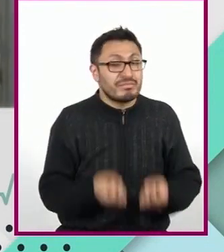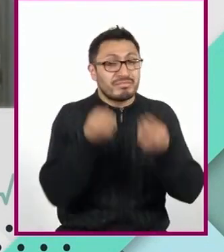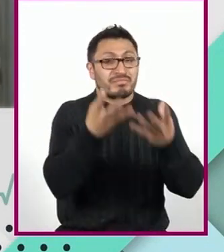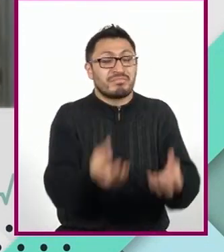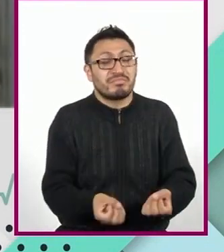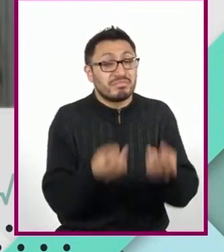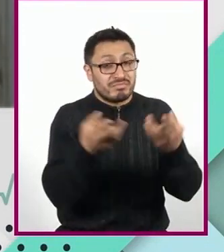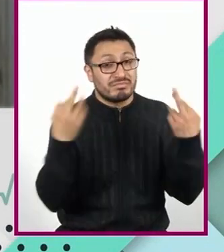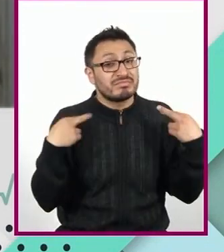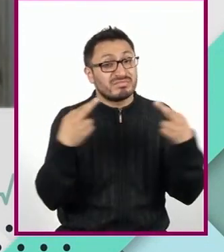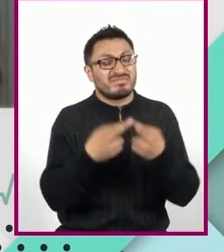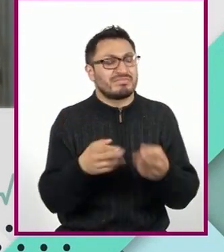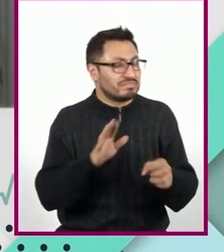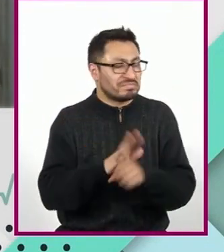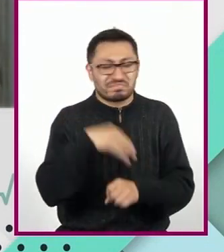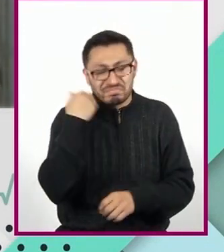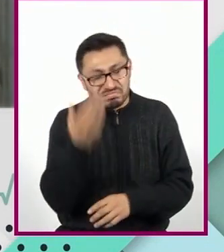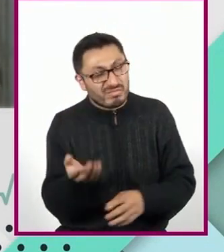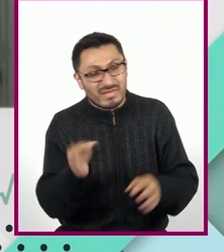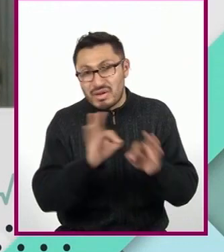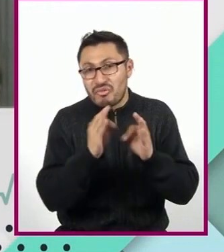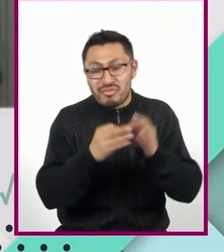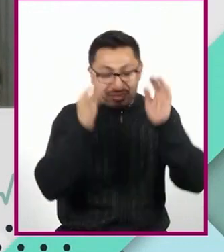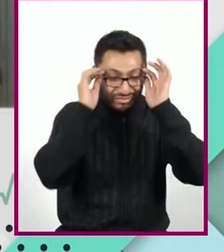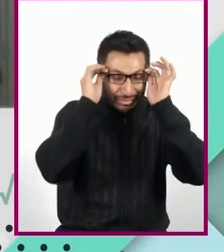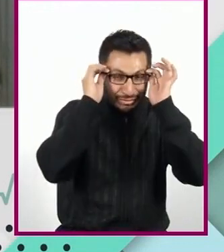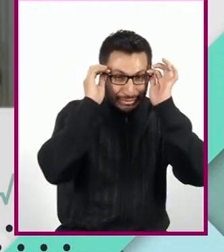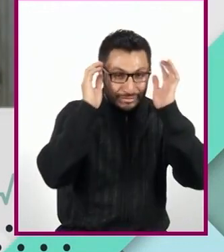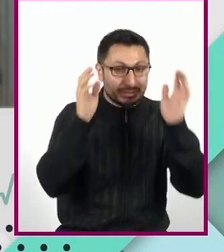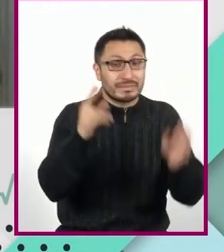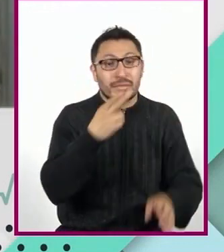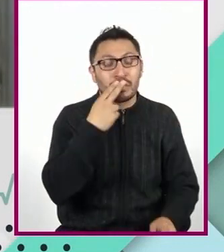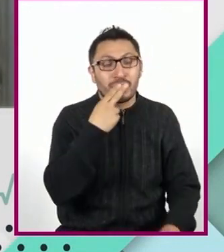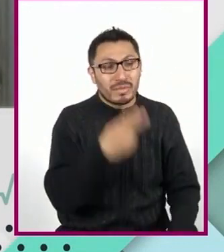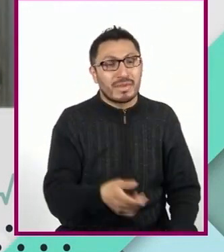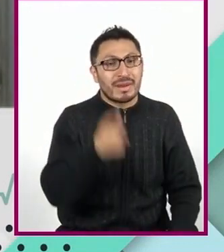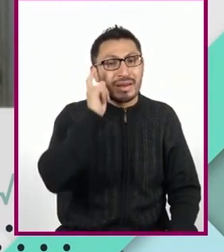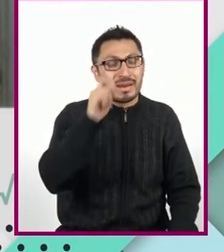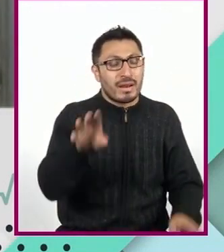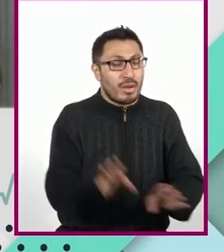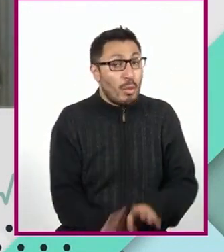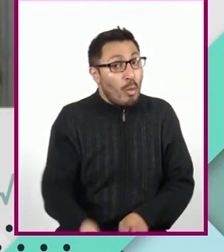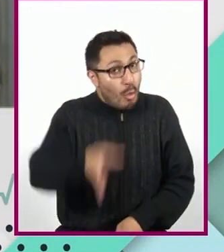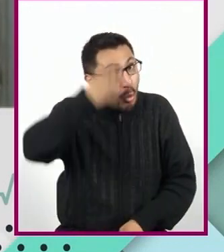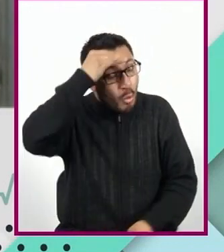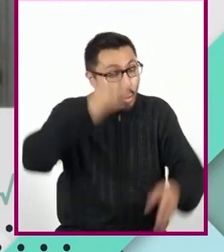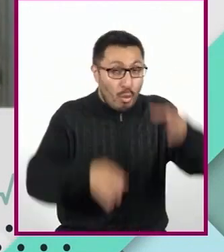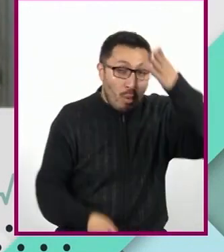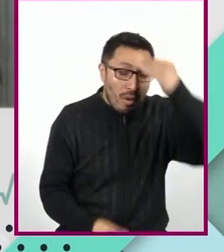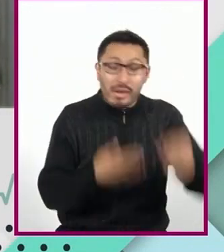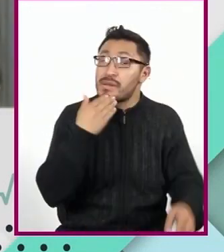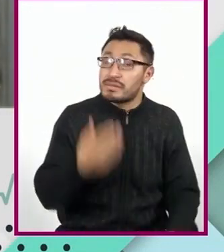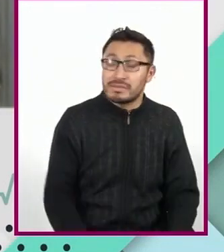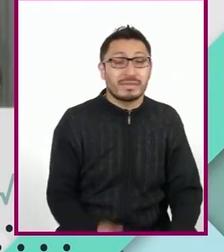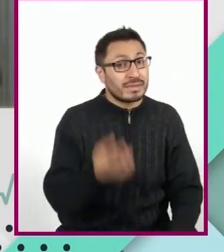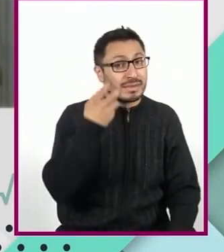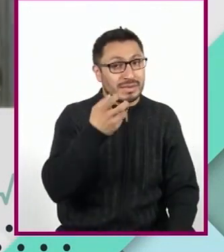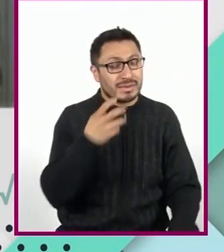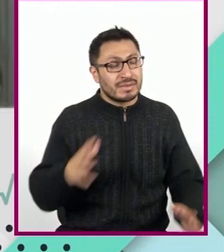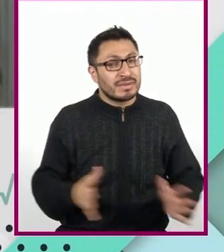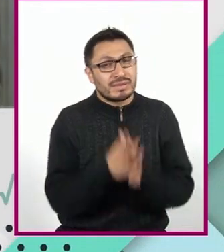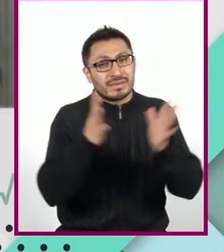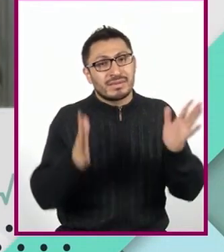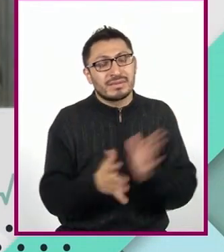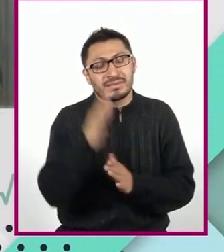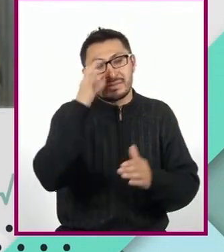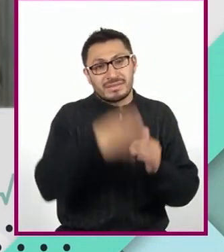los profesores, por cualquiera que sea el medio que se está utilizando, sea adquirido. Con esto cerramos nuestra